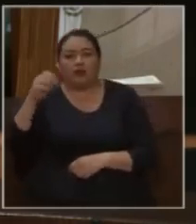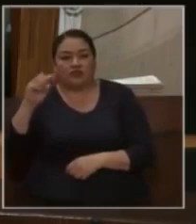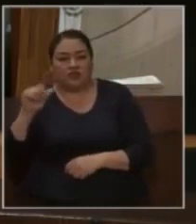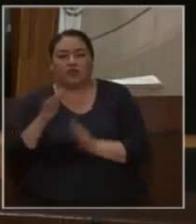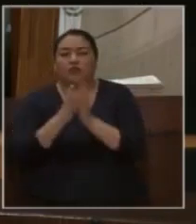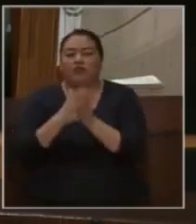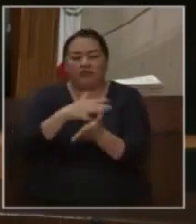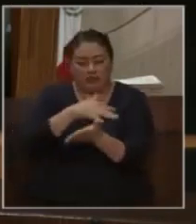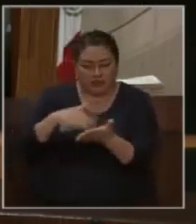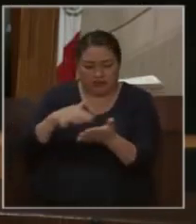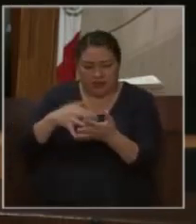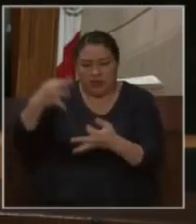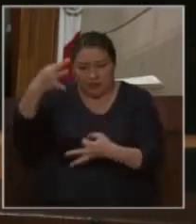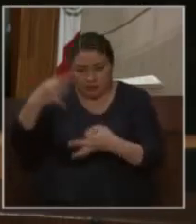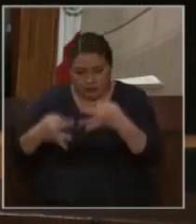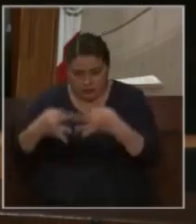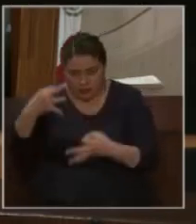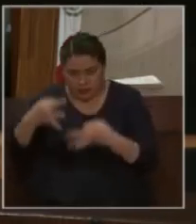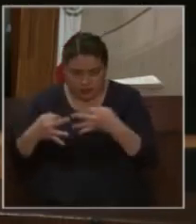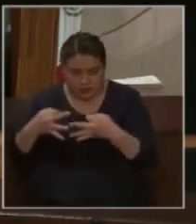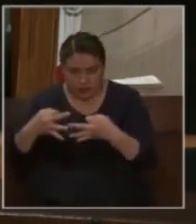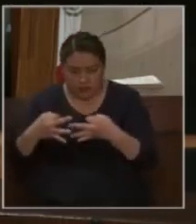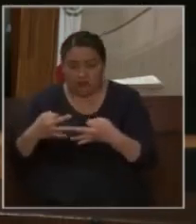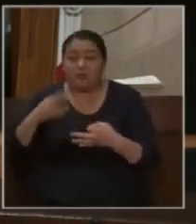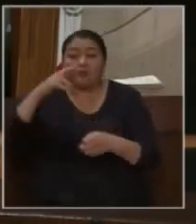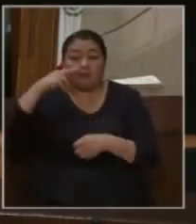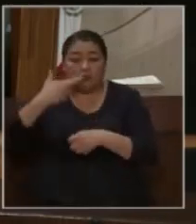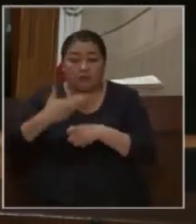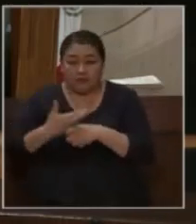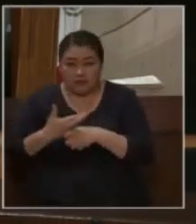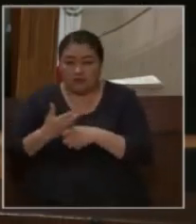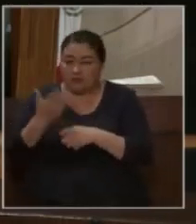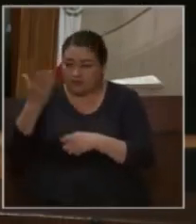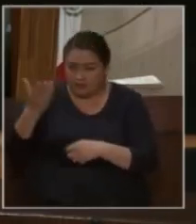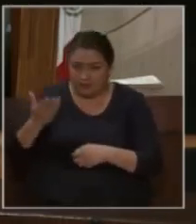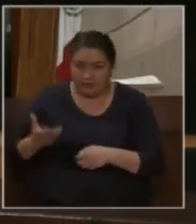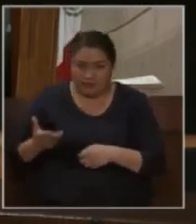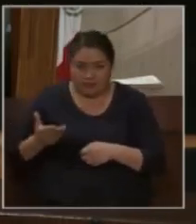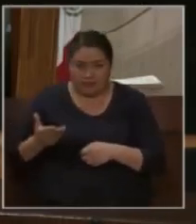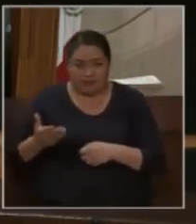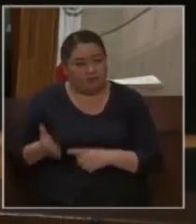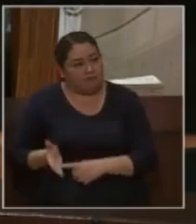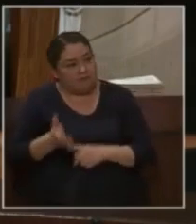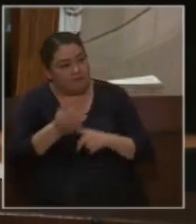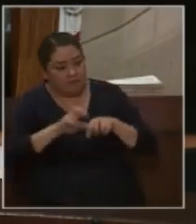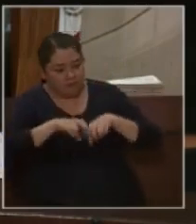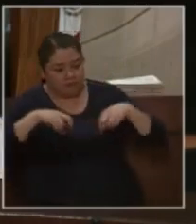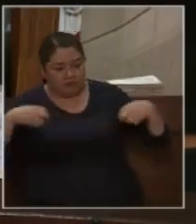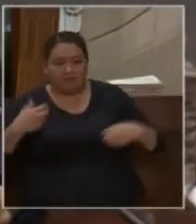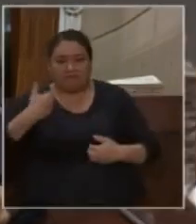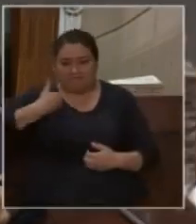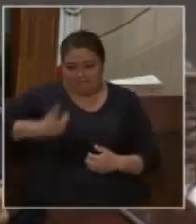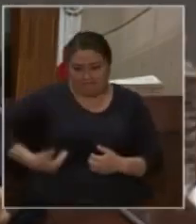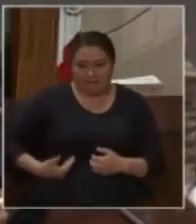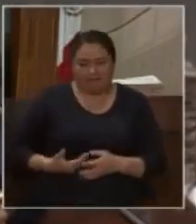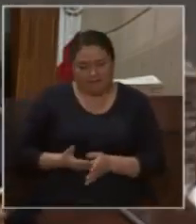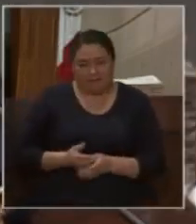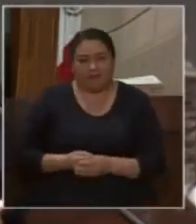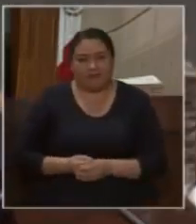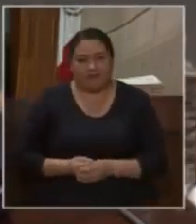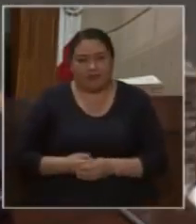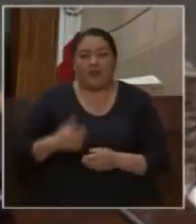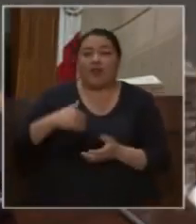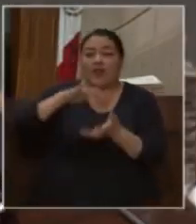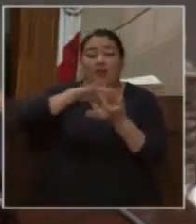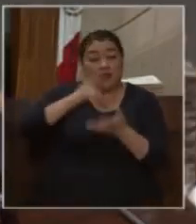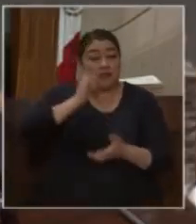por favor dé cuenta con los proyectos de resolución que somete a consideración de este Pleno la ponencia a mi cargo. Con su